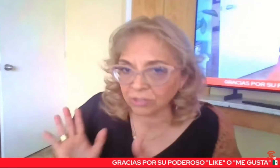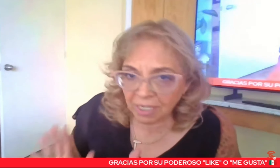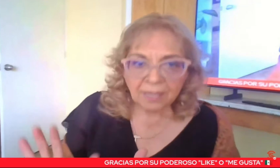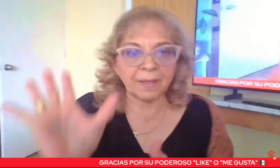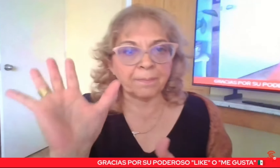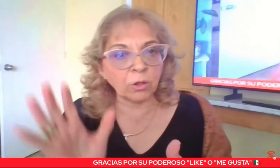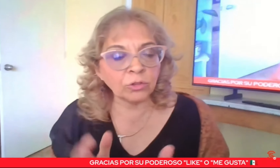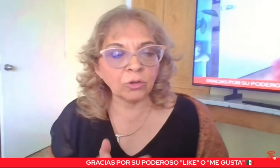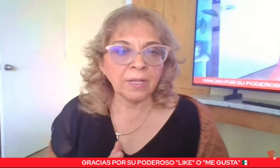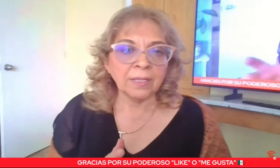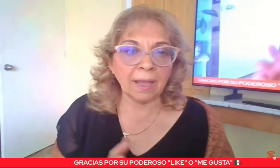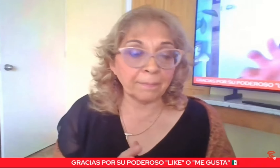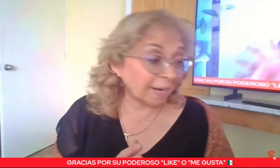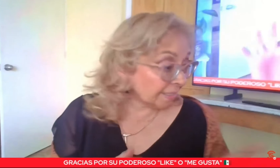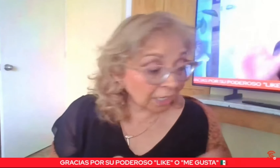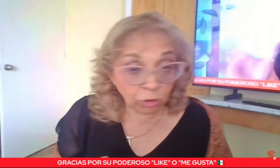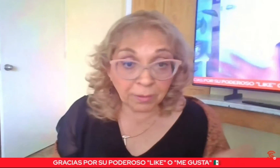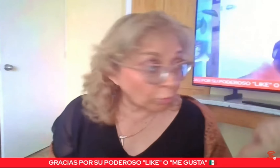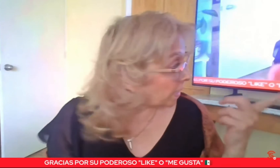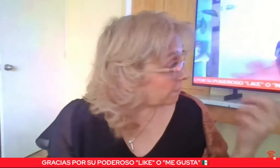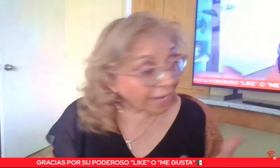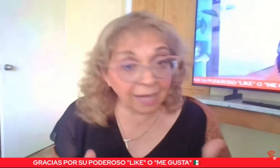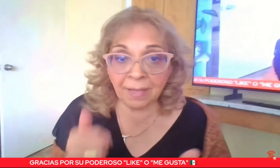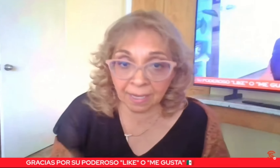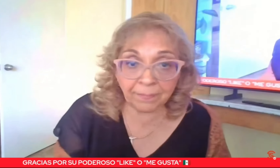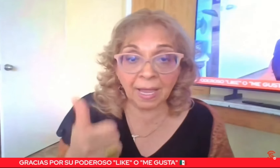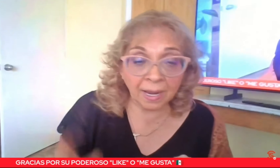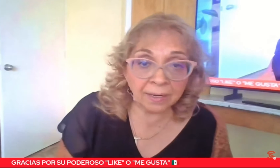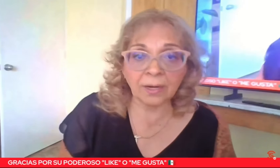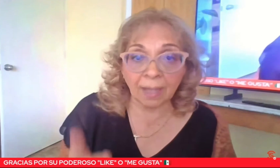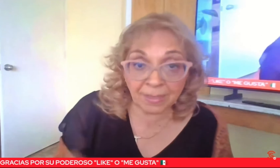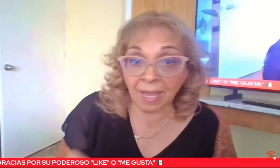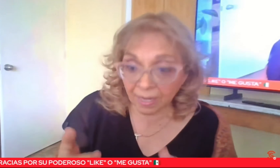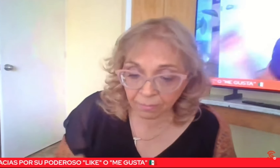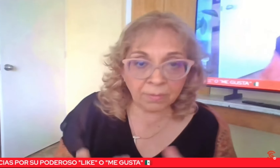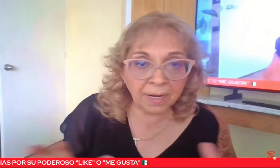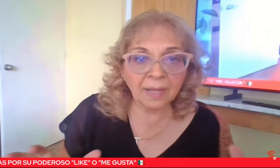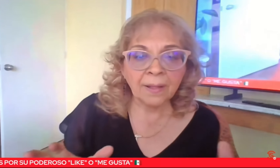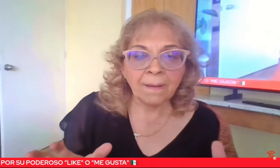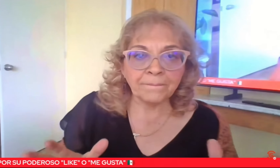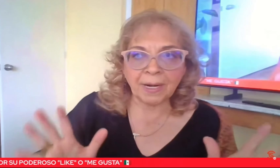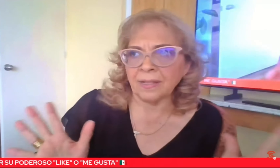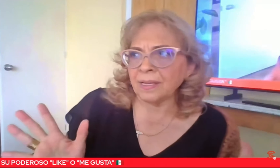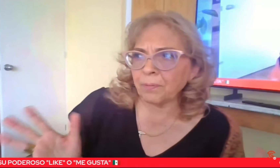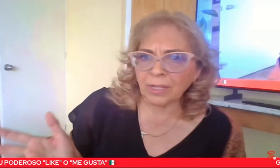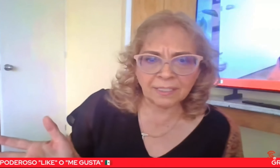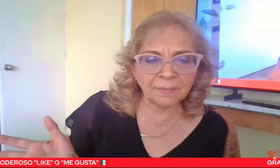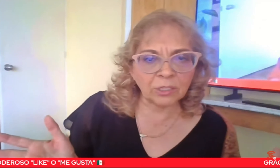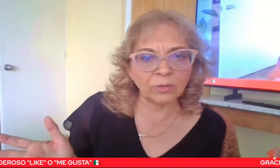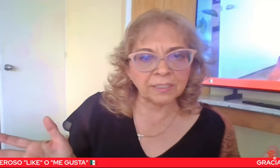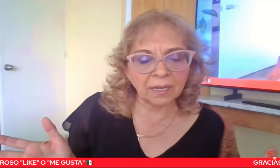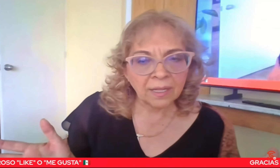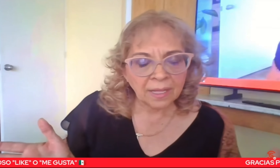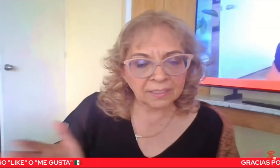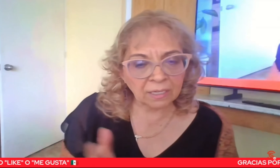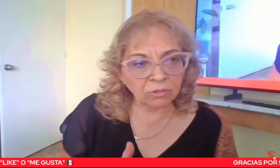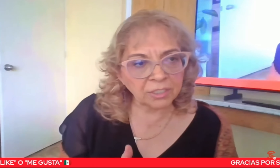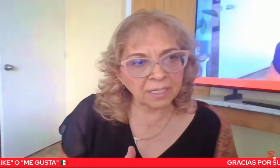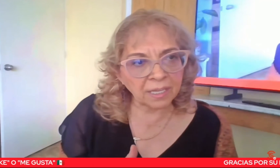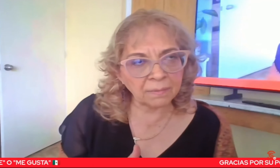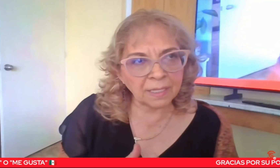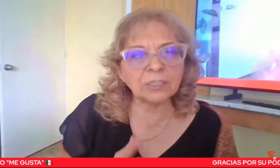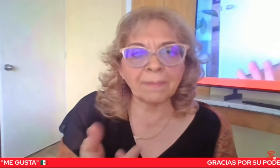ellos, de pronto te aparecen. Tuve que pararme, cambiarle, volver a y dije, ¿por qué se metió esta